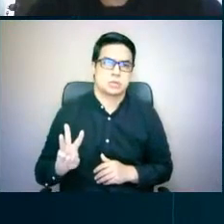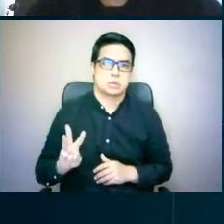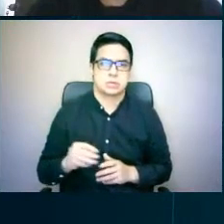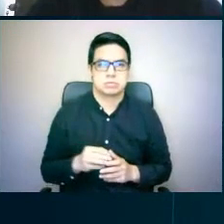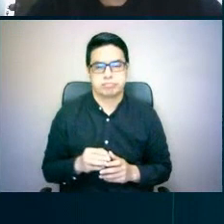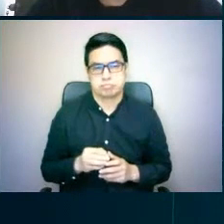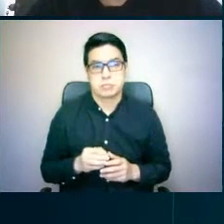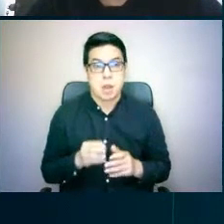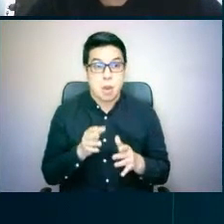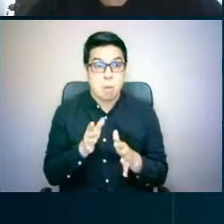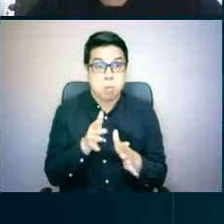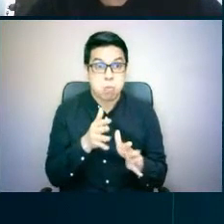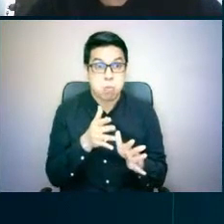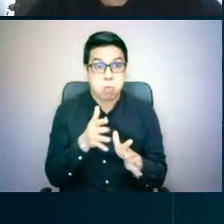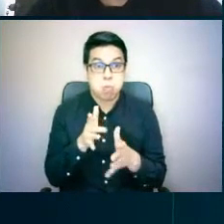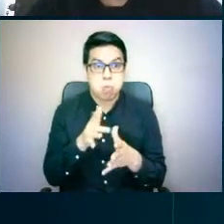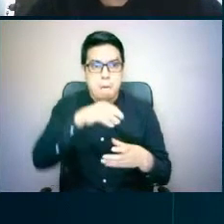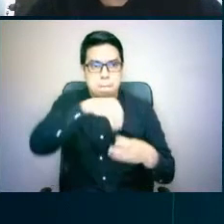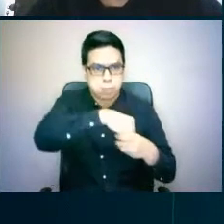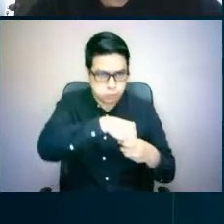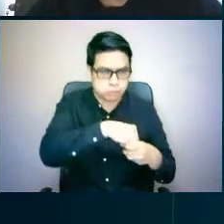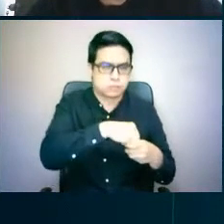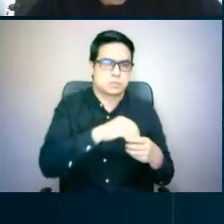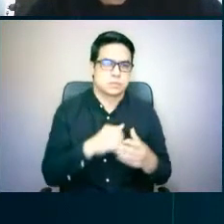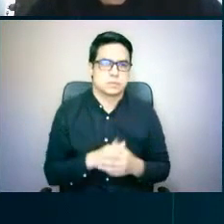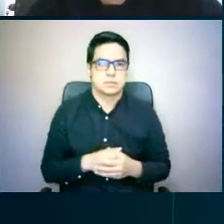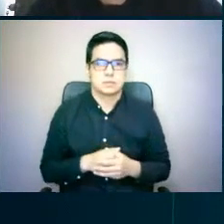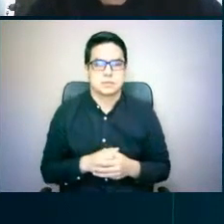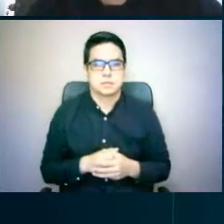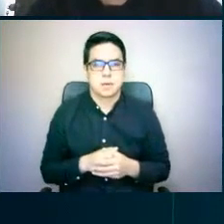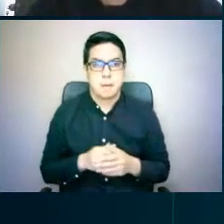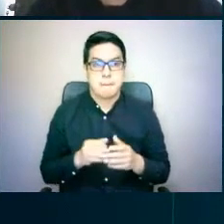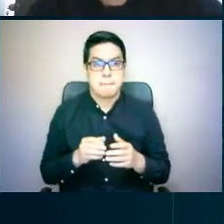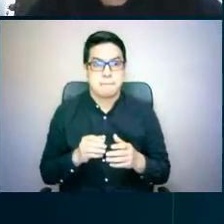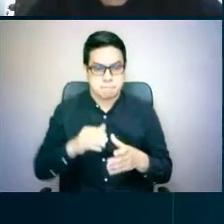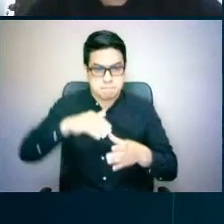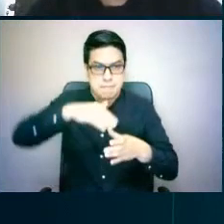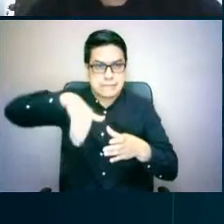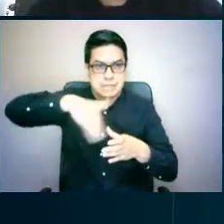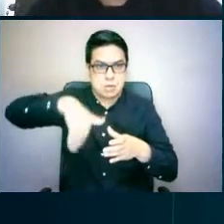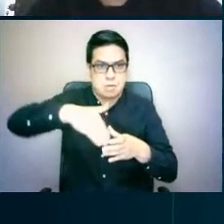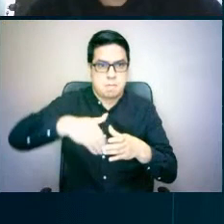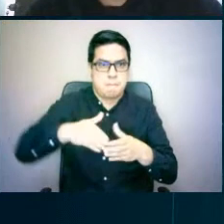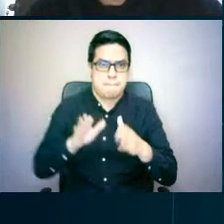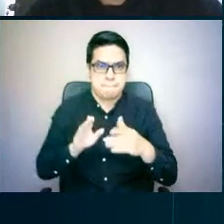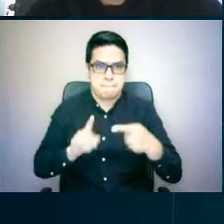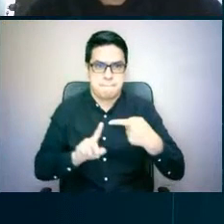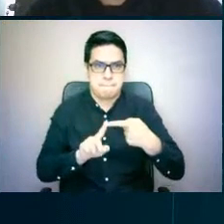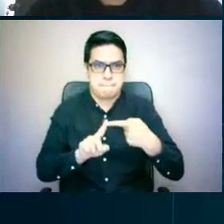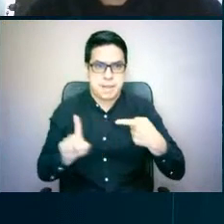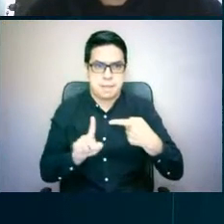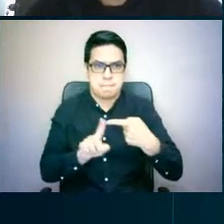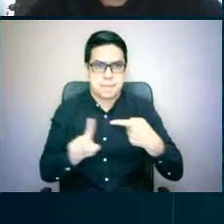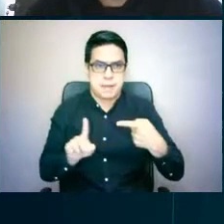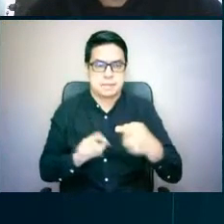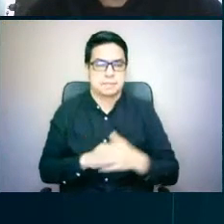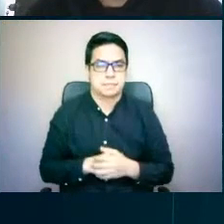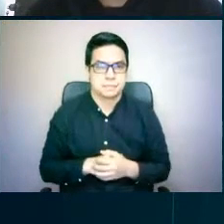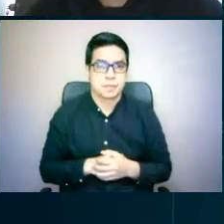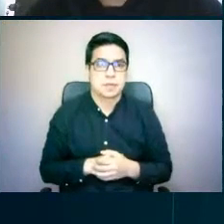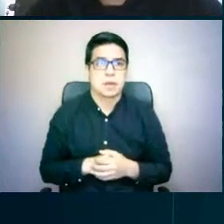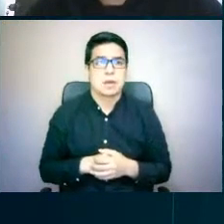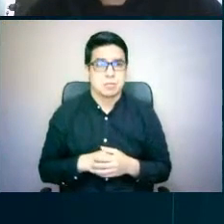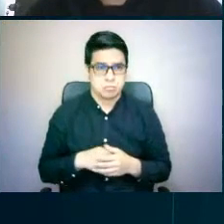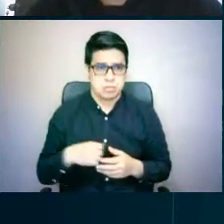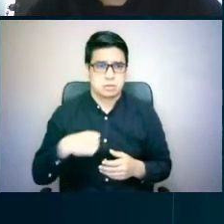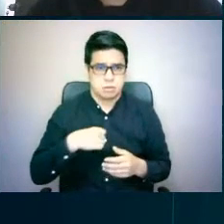aire comprimido y su interrupción sería en vacío. Cuenta con todas las pruebas y certificaciones para estar